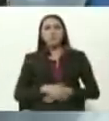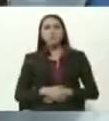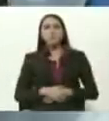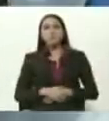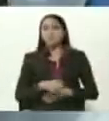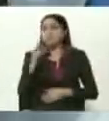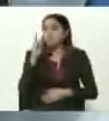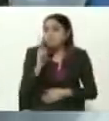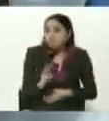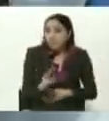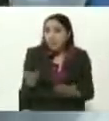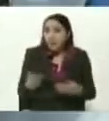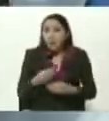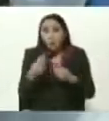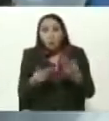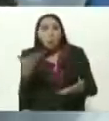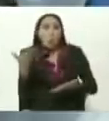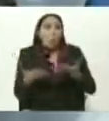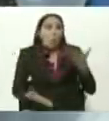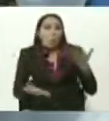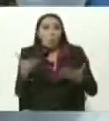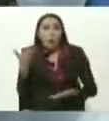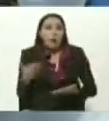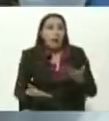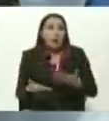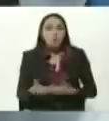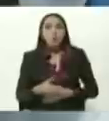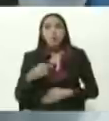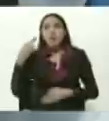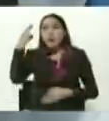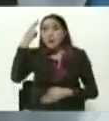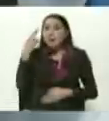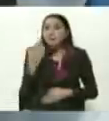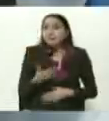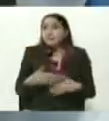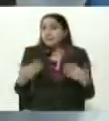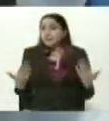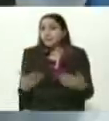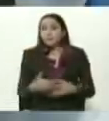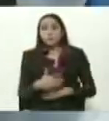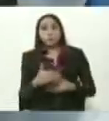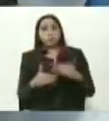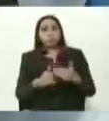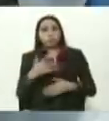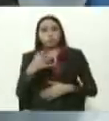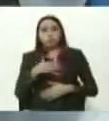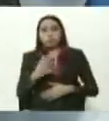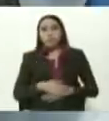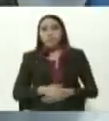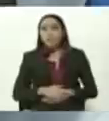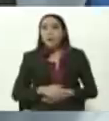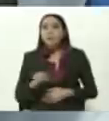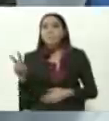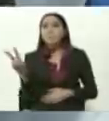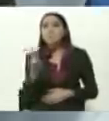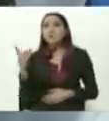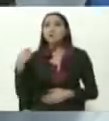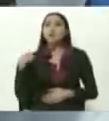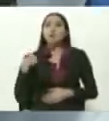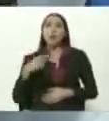ustedes entonces las comparaciones que son realmente inocultables. Venezuela